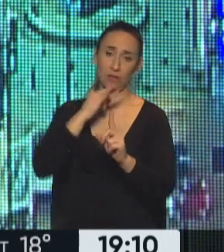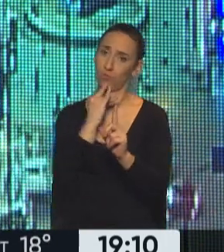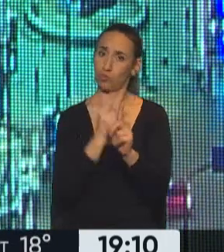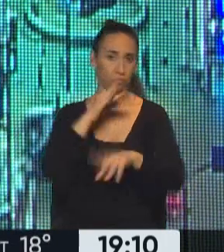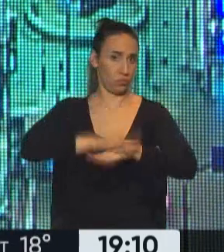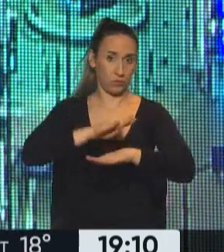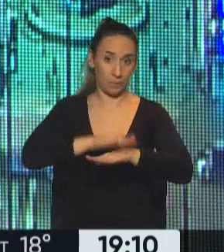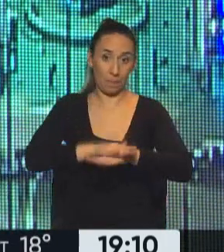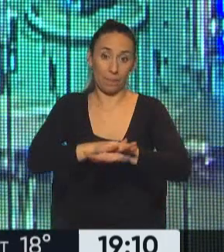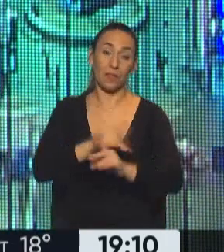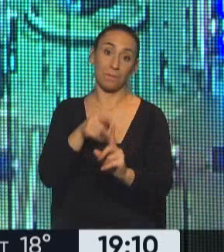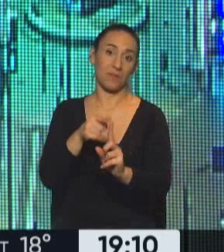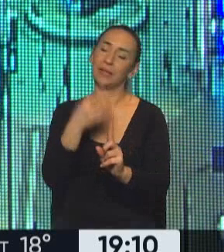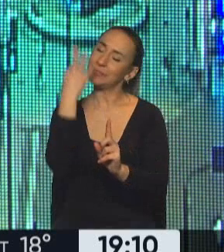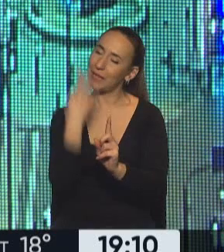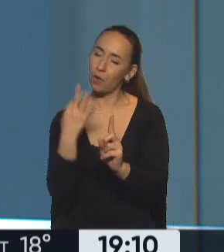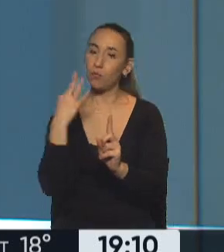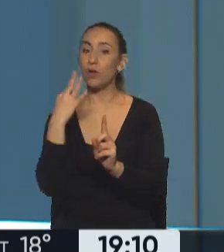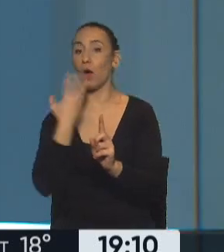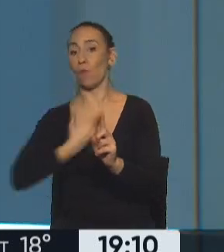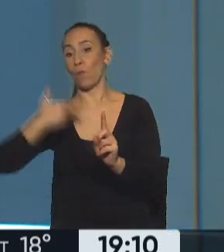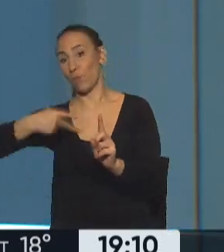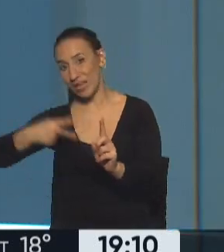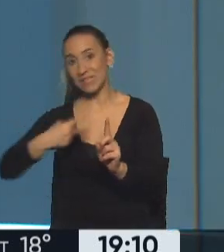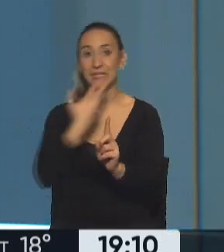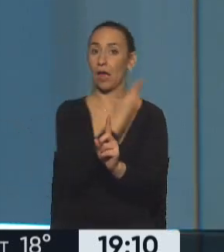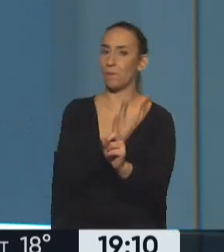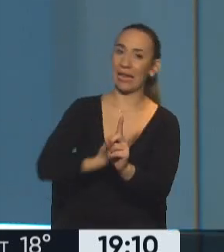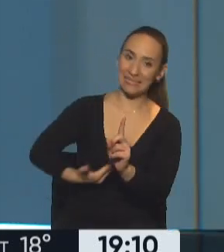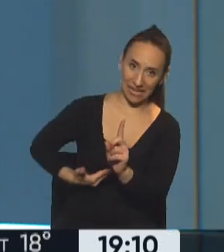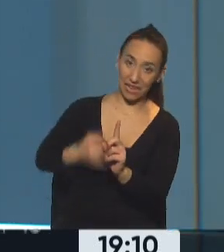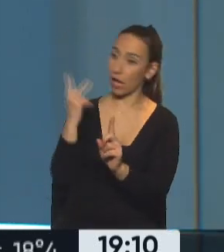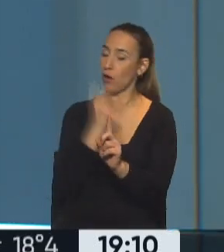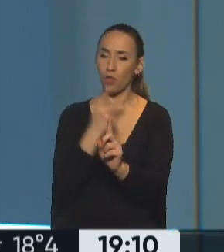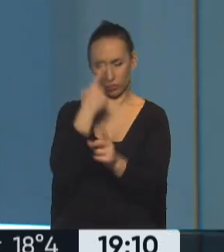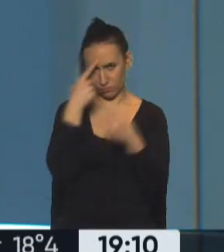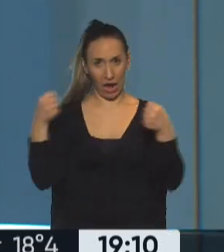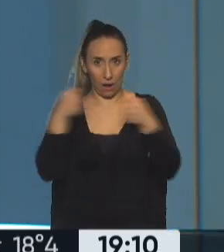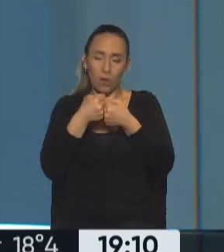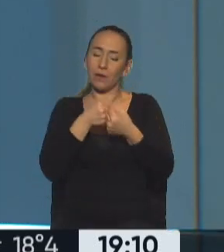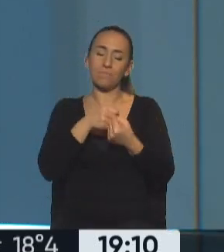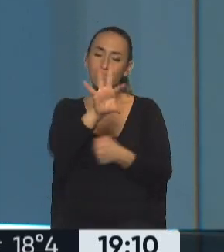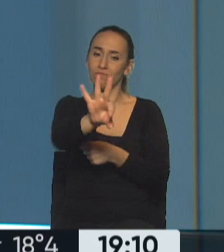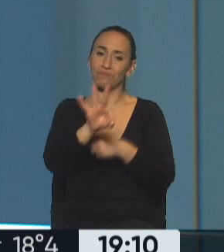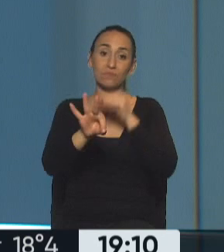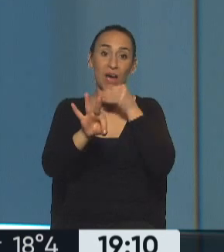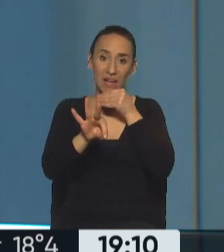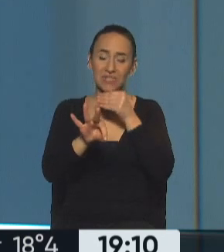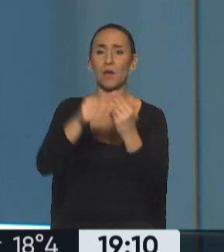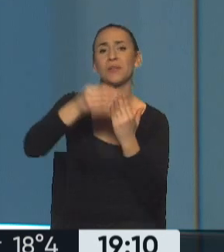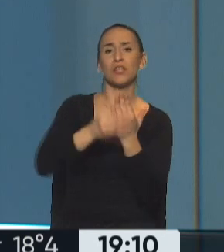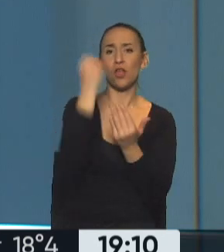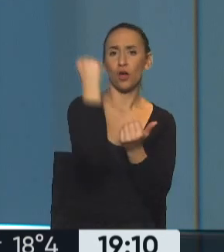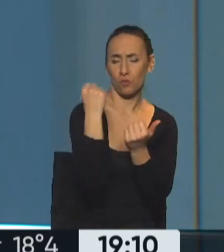presidente y de la vicepresidenta, seguro. Ricardo, ahora, Massa entra como ministro de Economía, como ministro